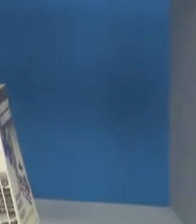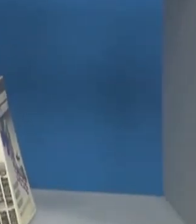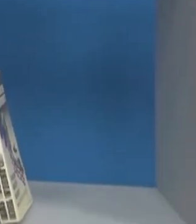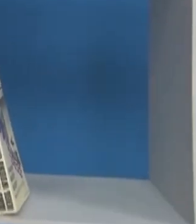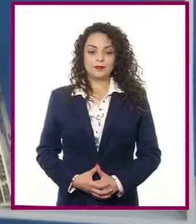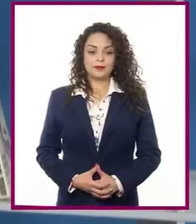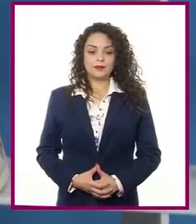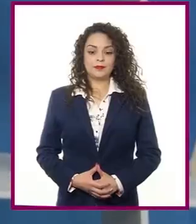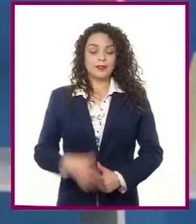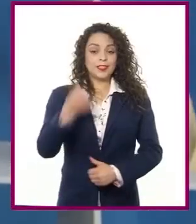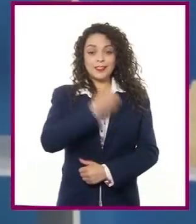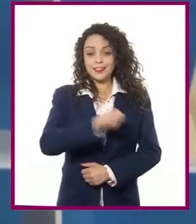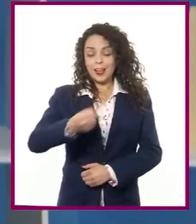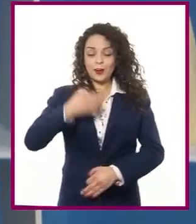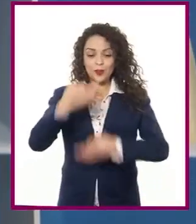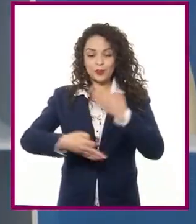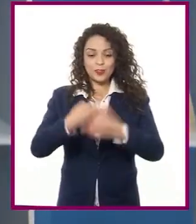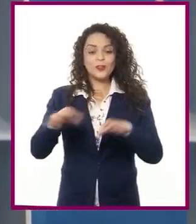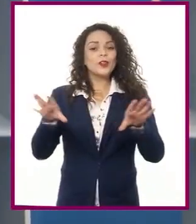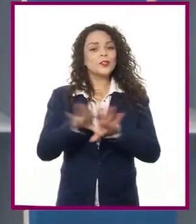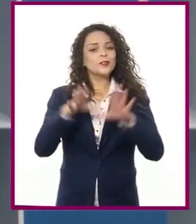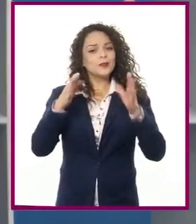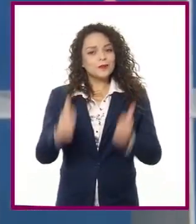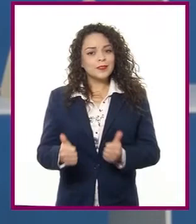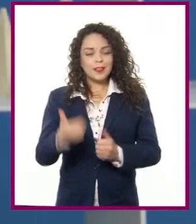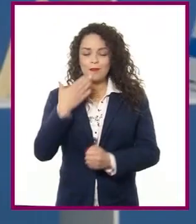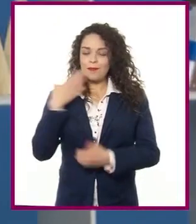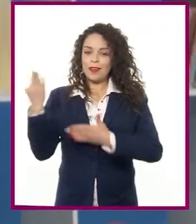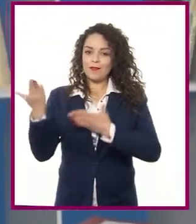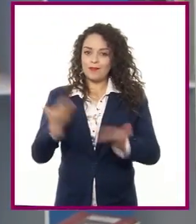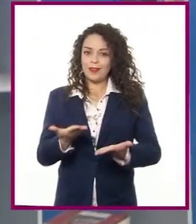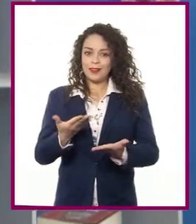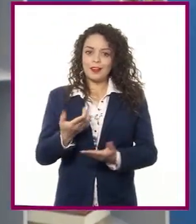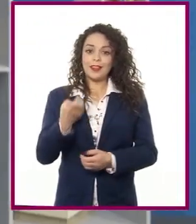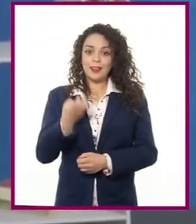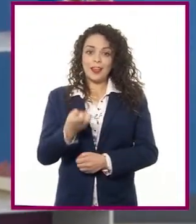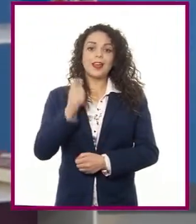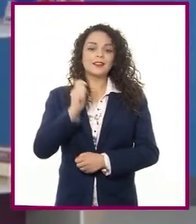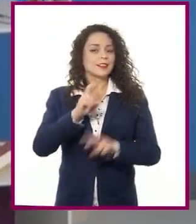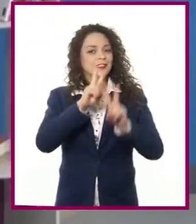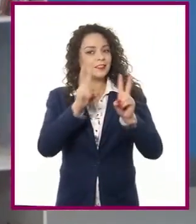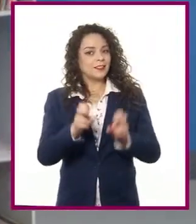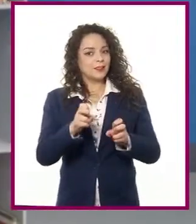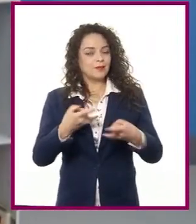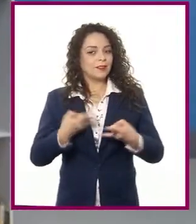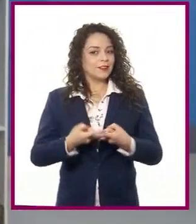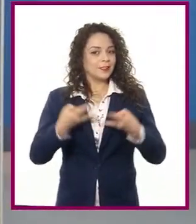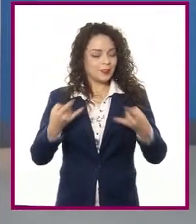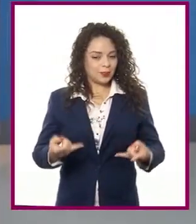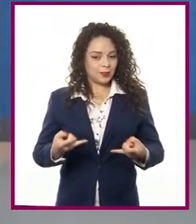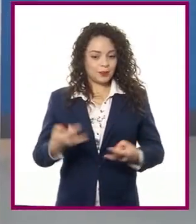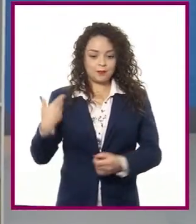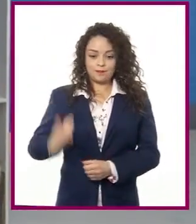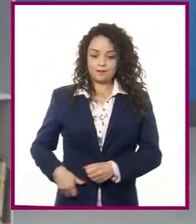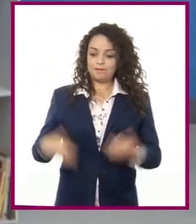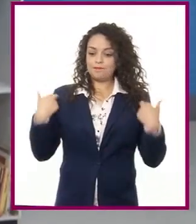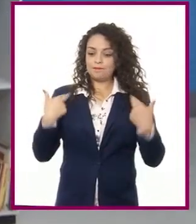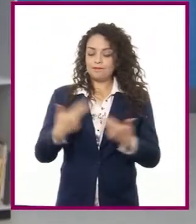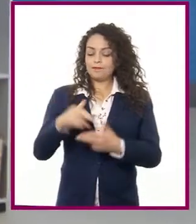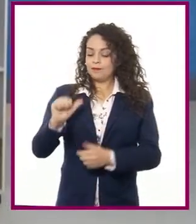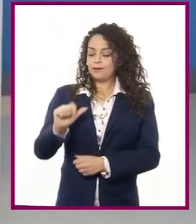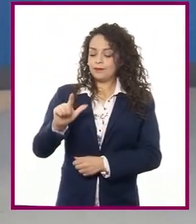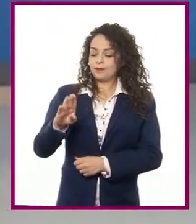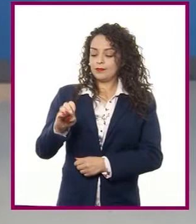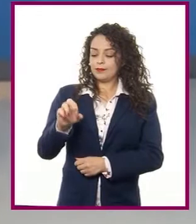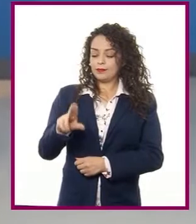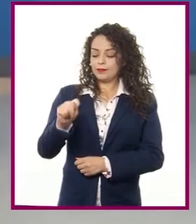Saludos a todas y todos, ¿cómo están? Qué gusto darles la bienvenida a una sesión más de la asignatura Historia. Soy el maestro Alberto Trejo.